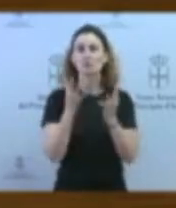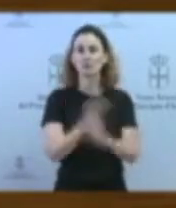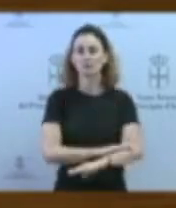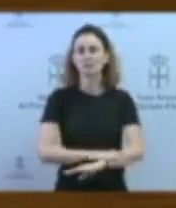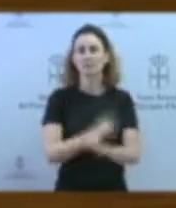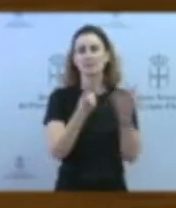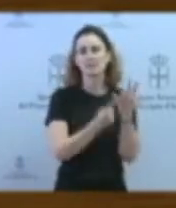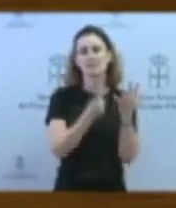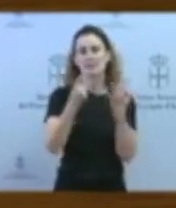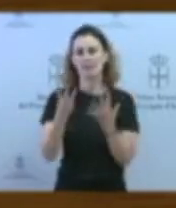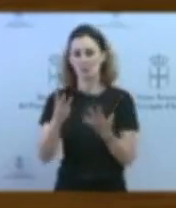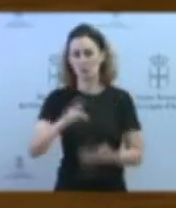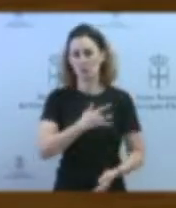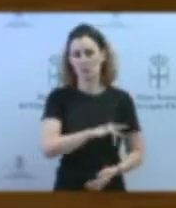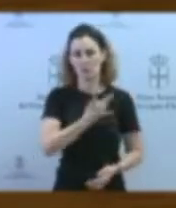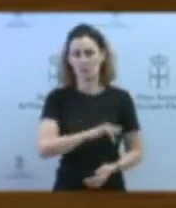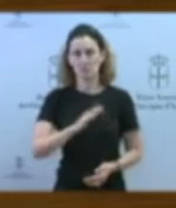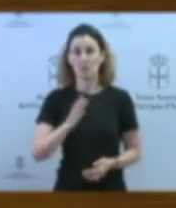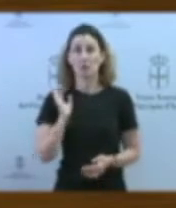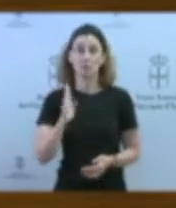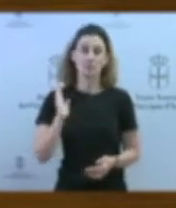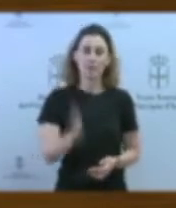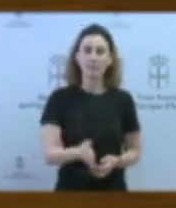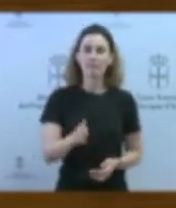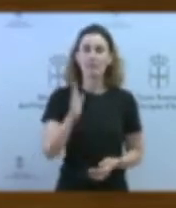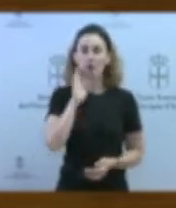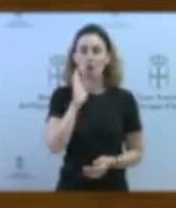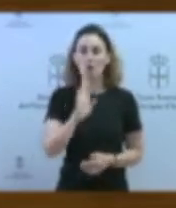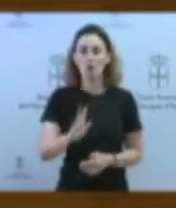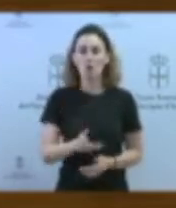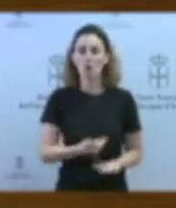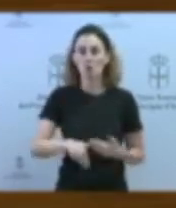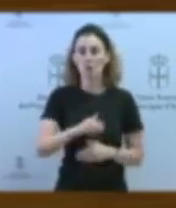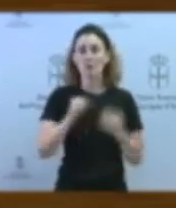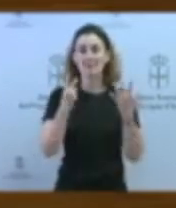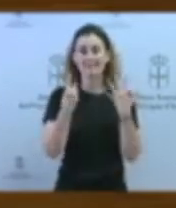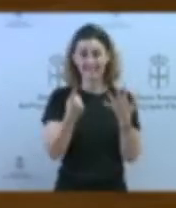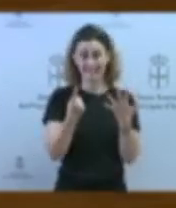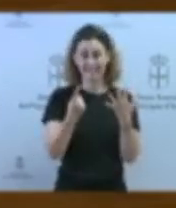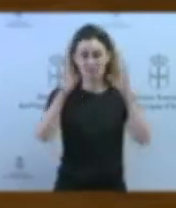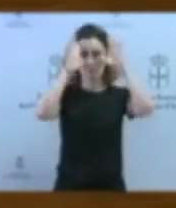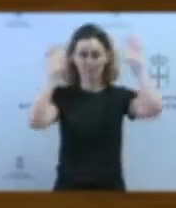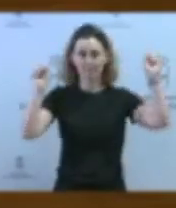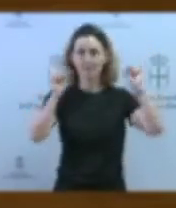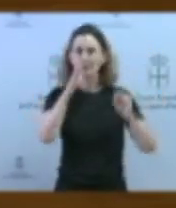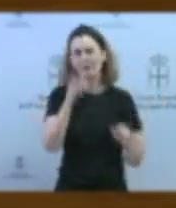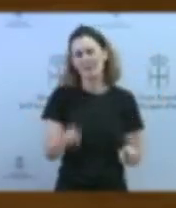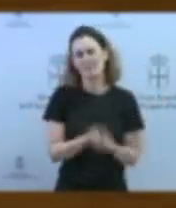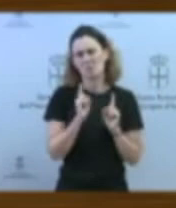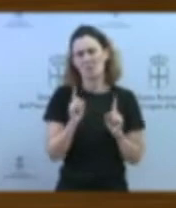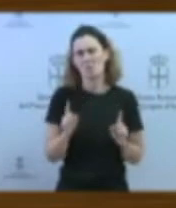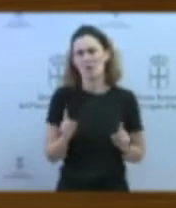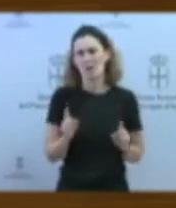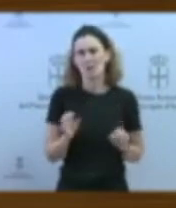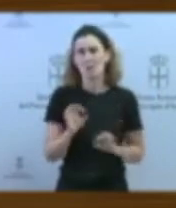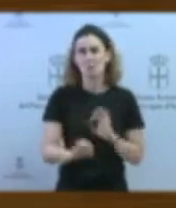por corrupción, incluidos 6 guardias civiles condenados por hacer la vista gorda ante un grupo organizado de contrabando de tabaco y droga a cambio de